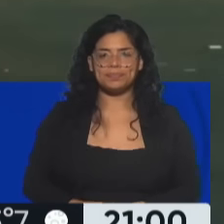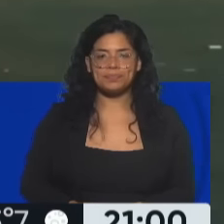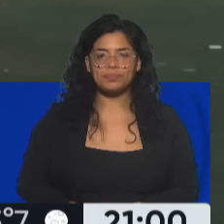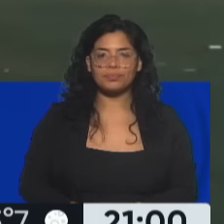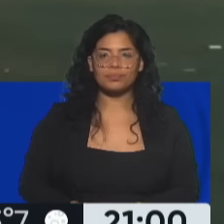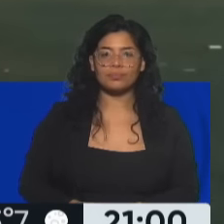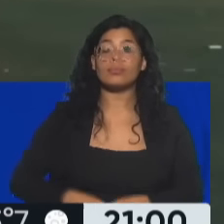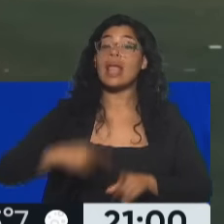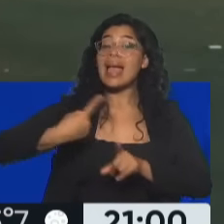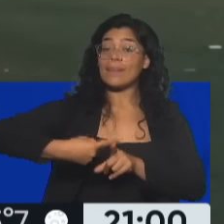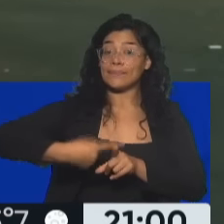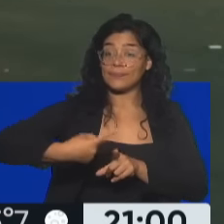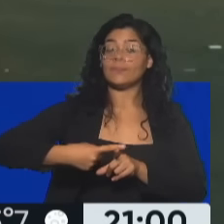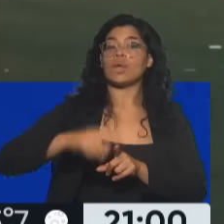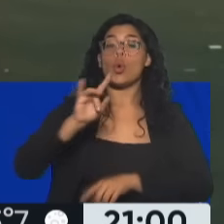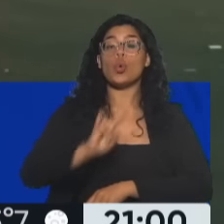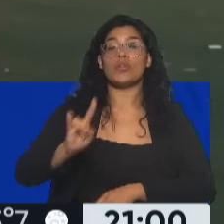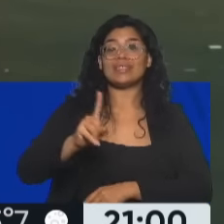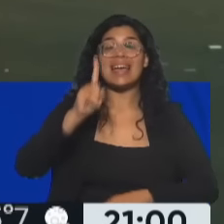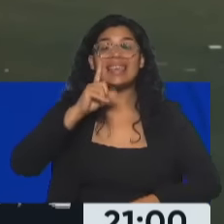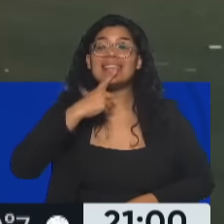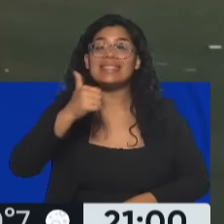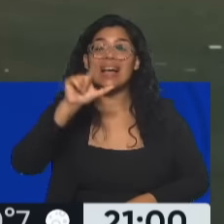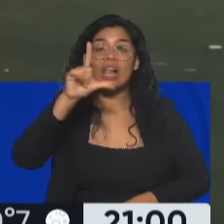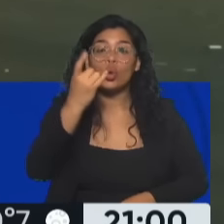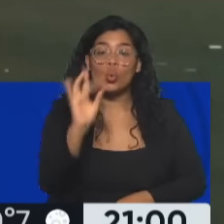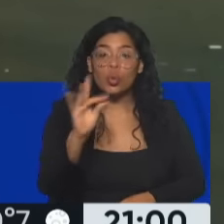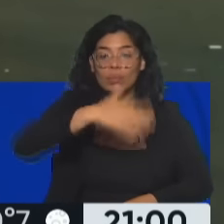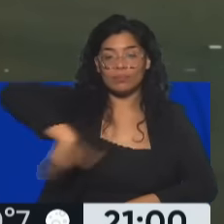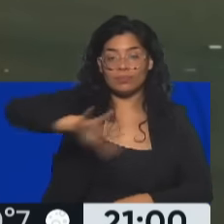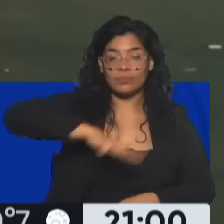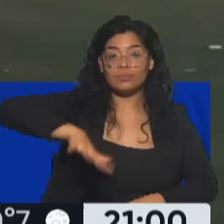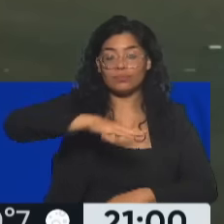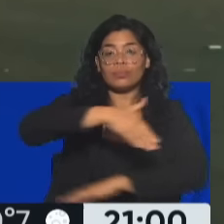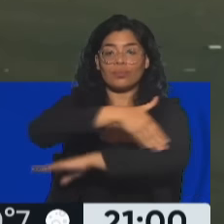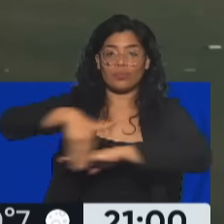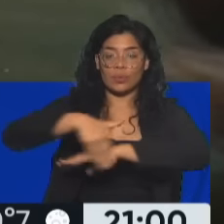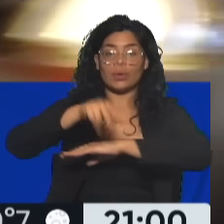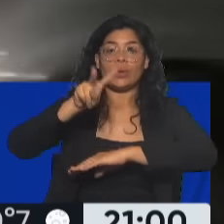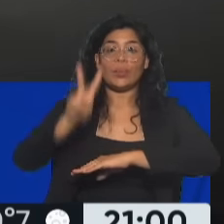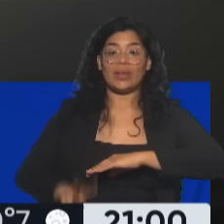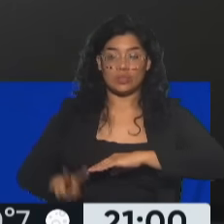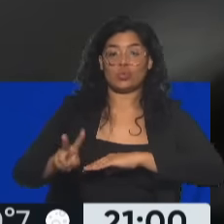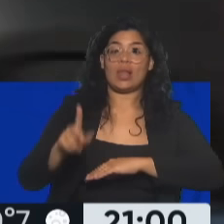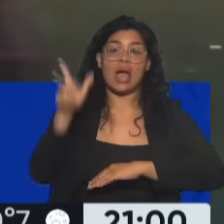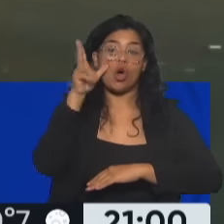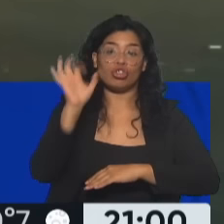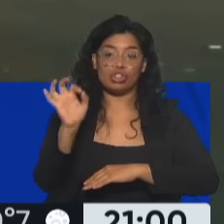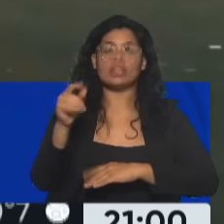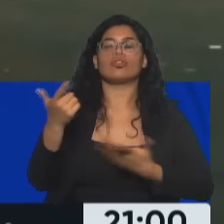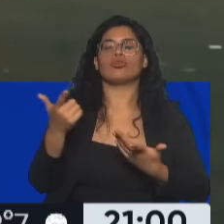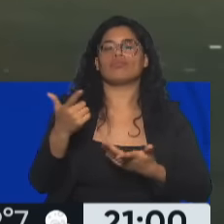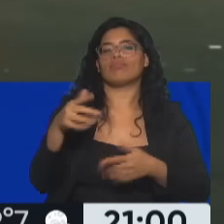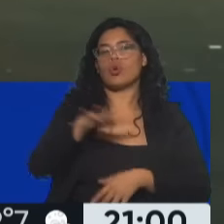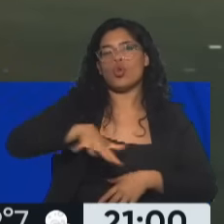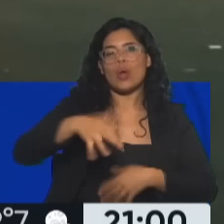la Universidad y Salud, ubicado en Venezuela al 800, fue el escenario elegido para despedir a Ginés González García, que falleció